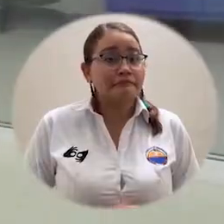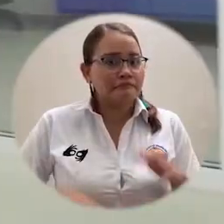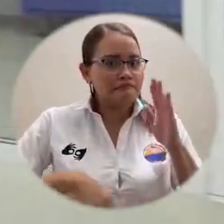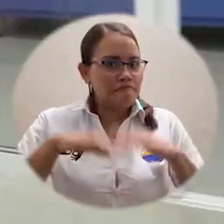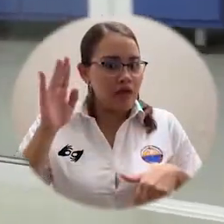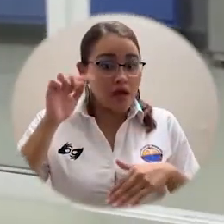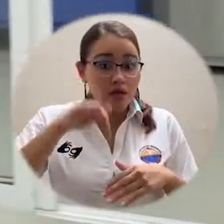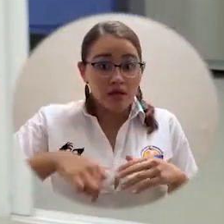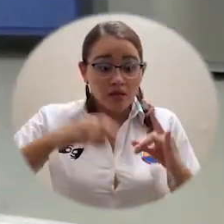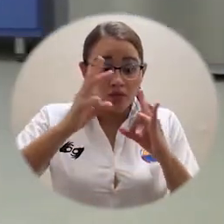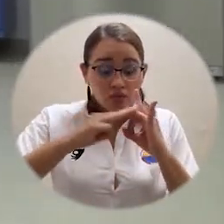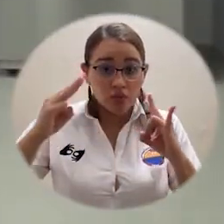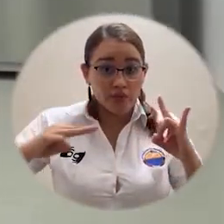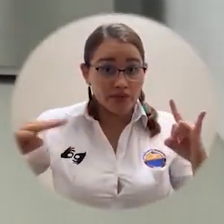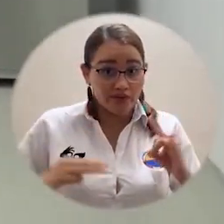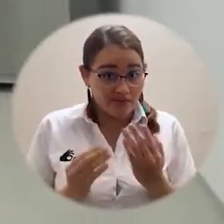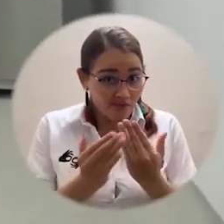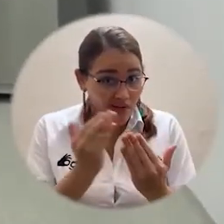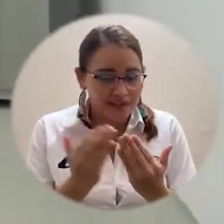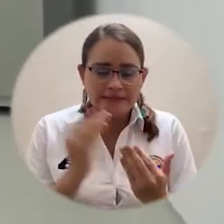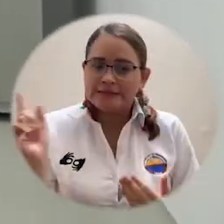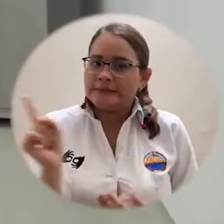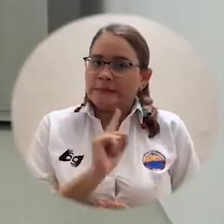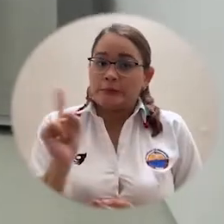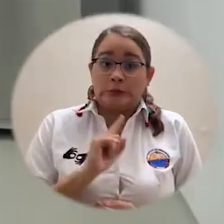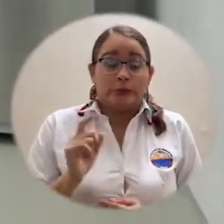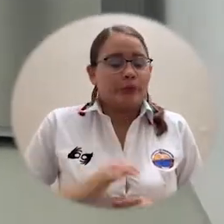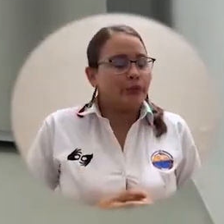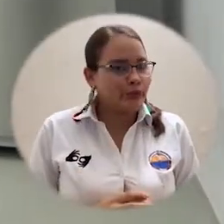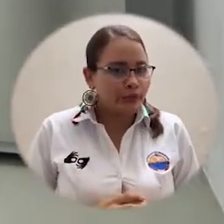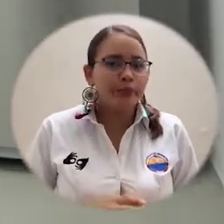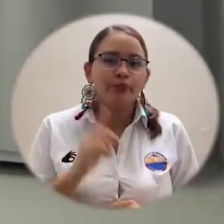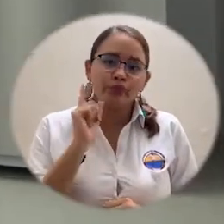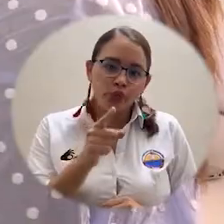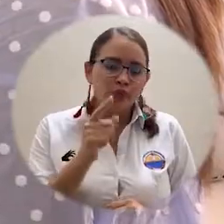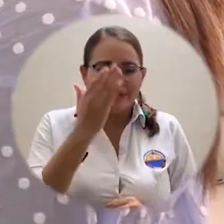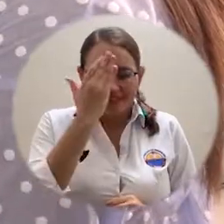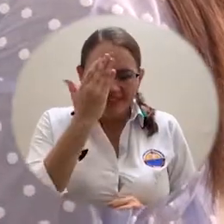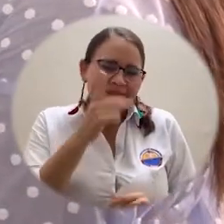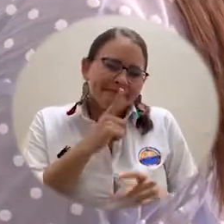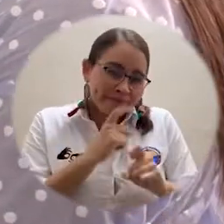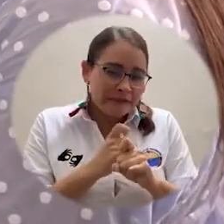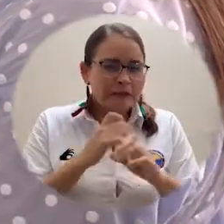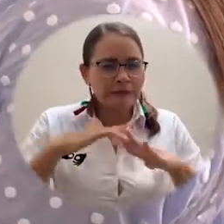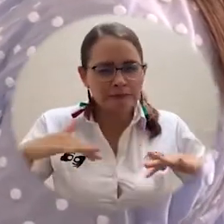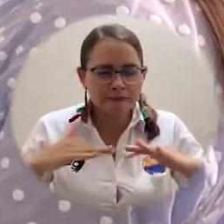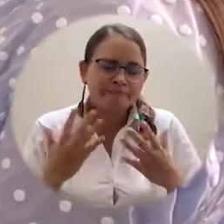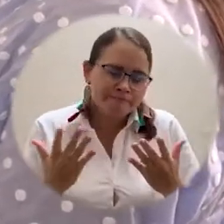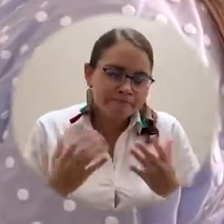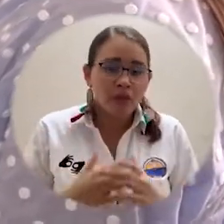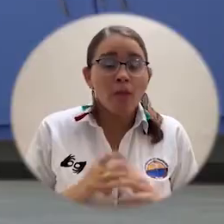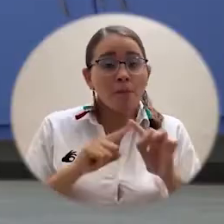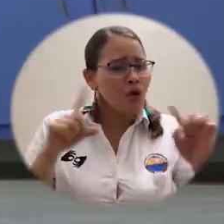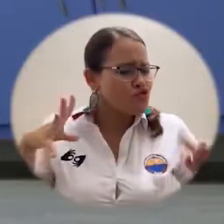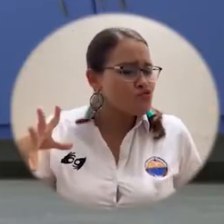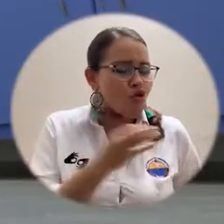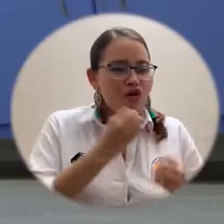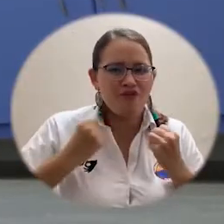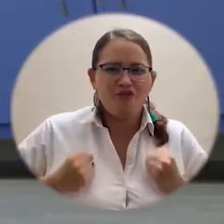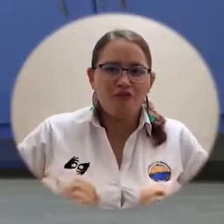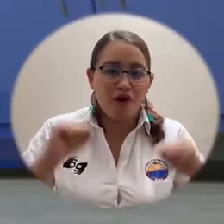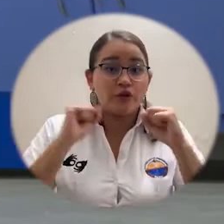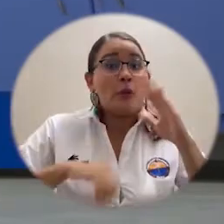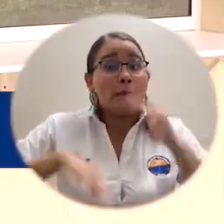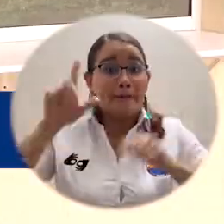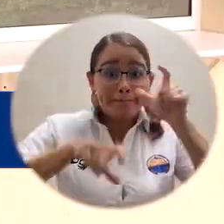¿Qué lo histórico para la institución dar este salto? No ha sido fácil, dado la limitación de recursos que tenemos, pero hemos hecho un gran esfuerzo y todo el